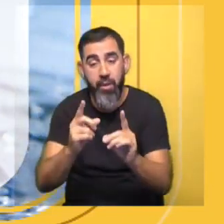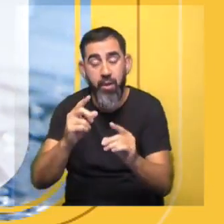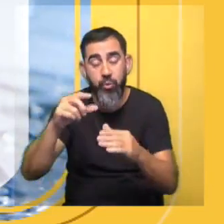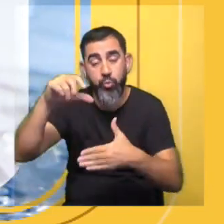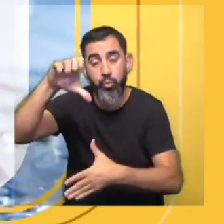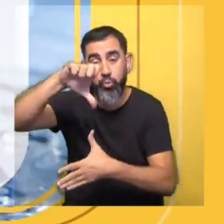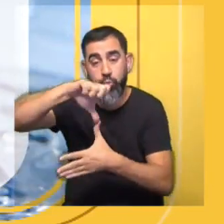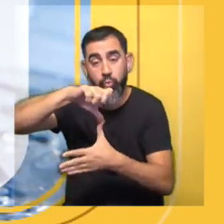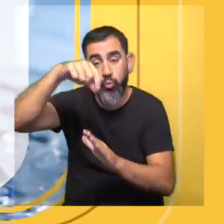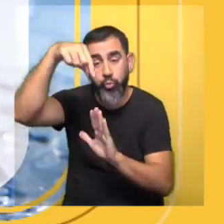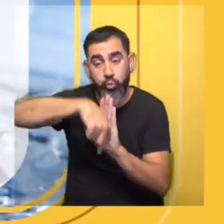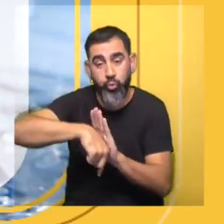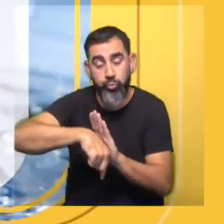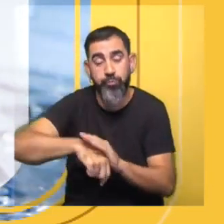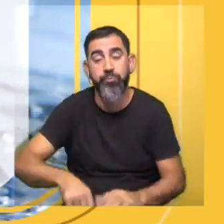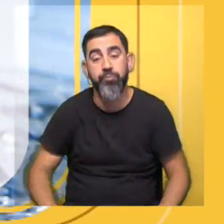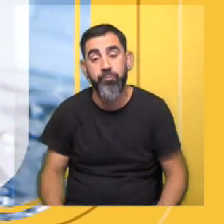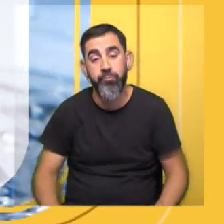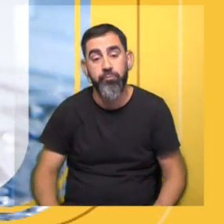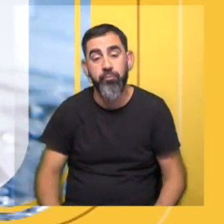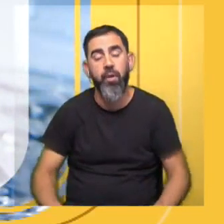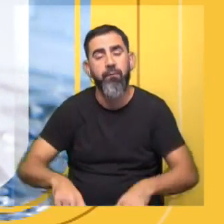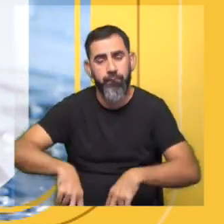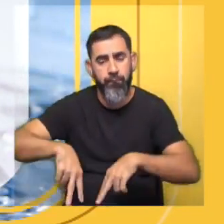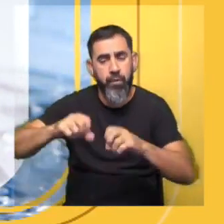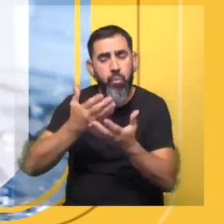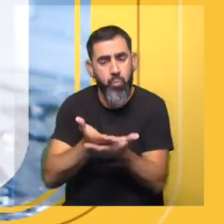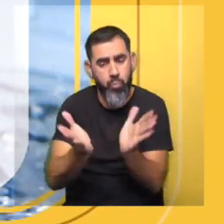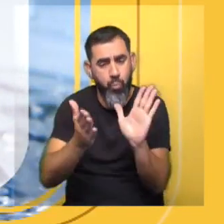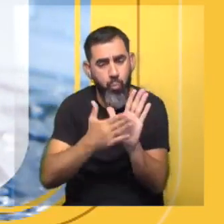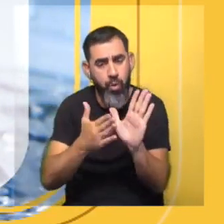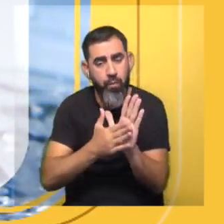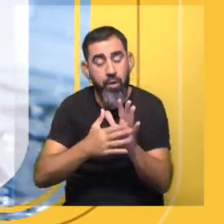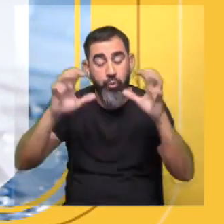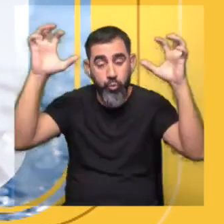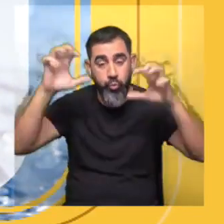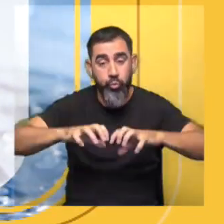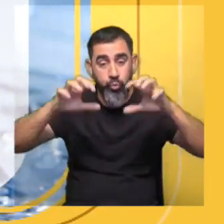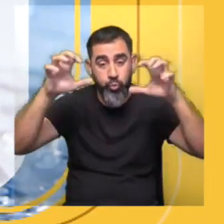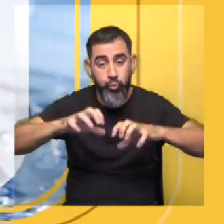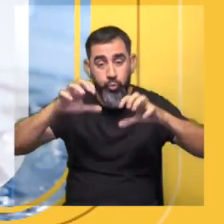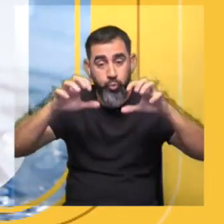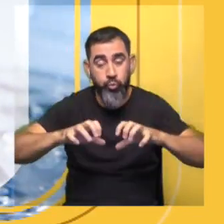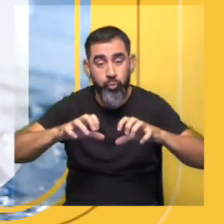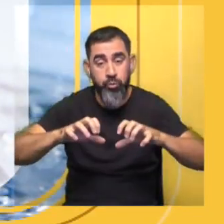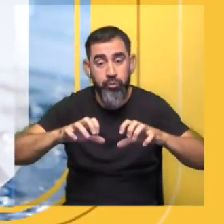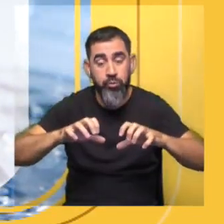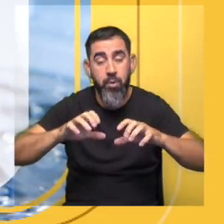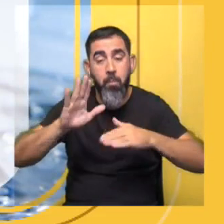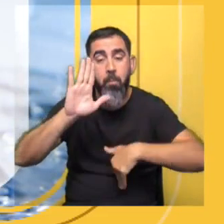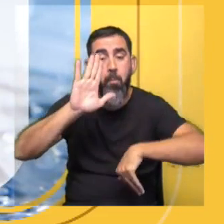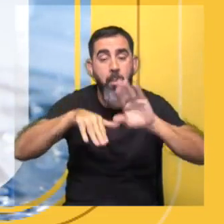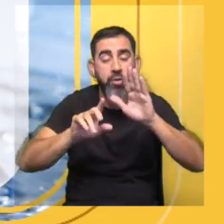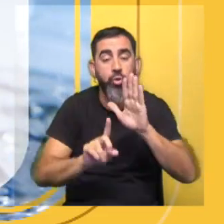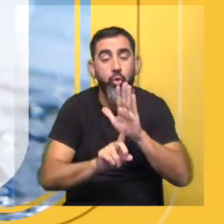Sur. Sí, estudios han demostrado que estas precipitaciones o este incremento en las precipitaciones más bien se concentran en lo que es